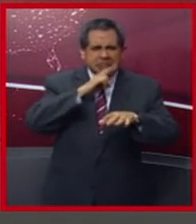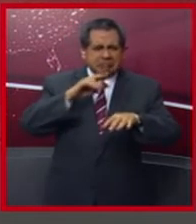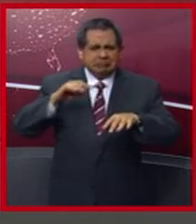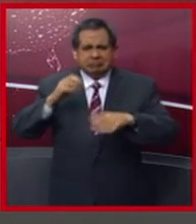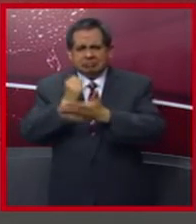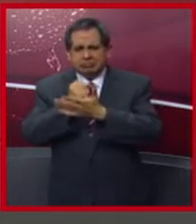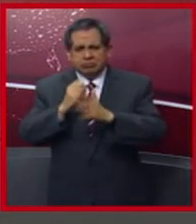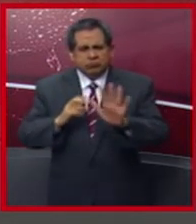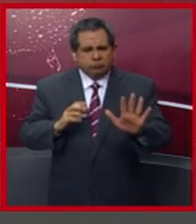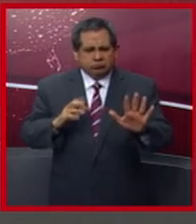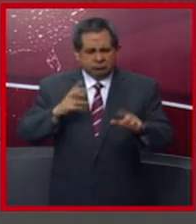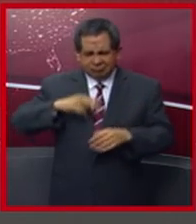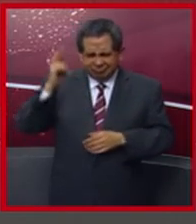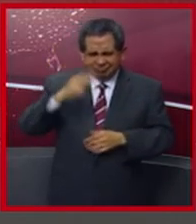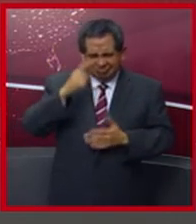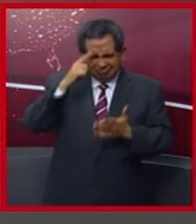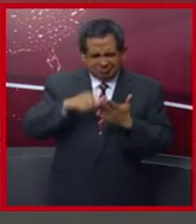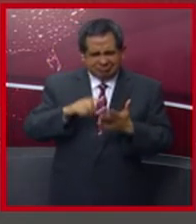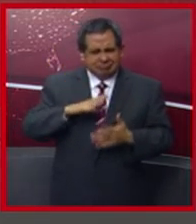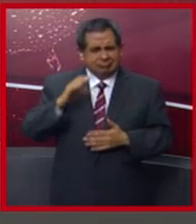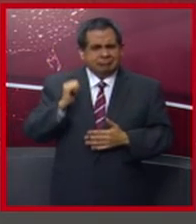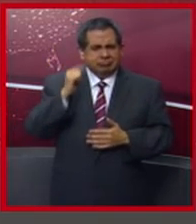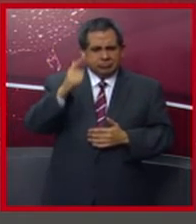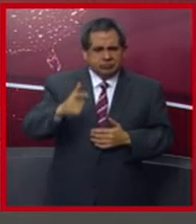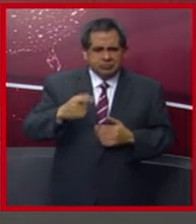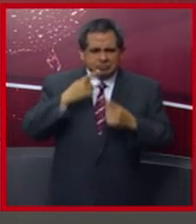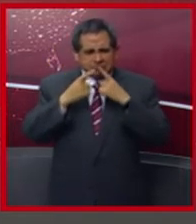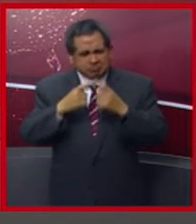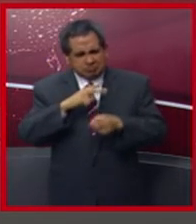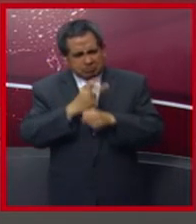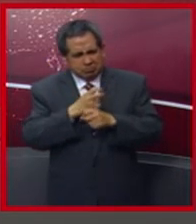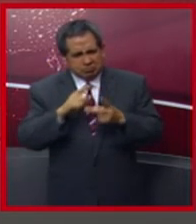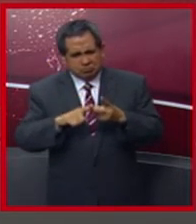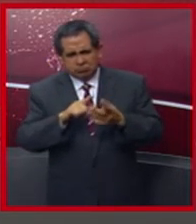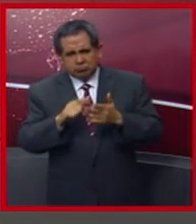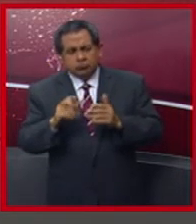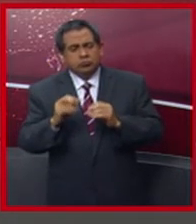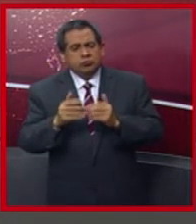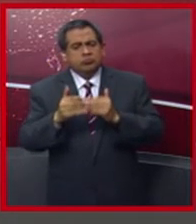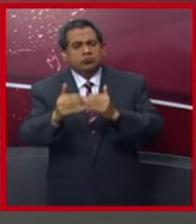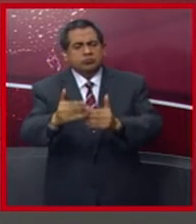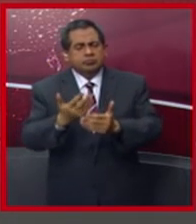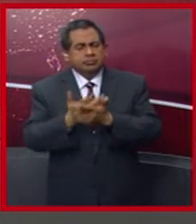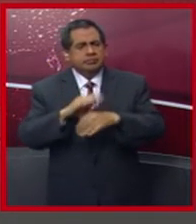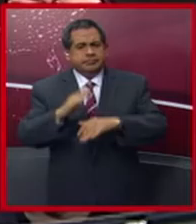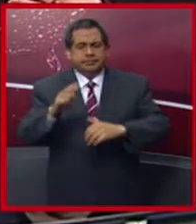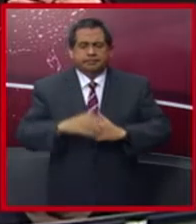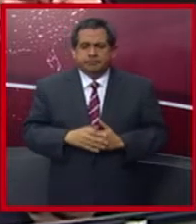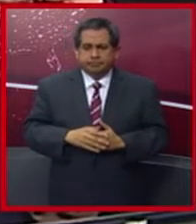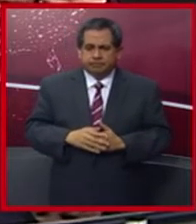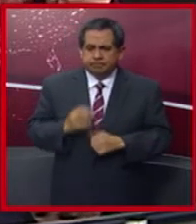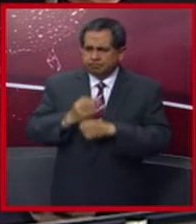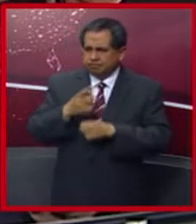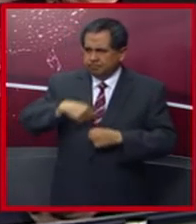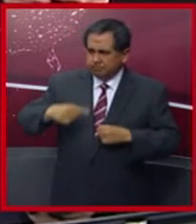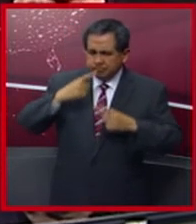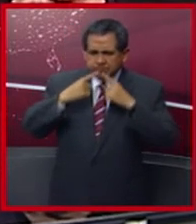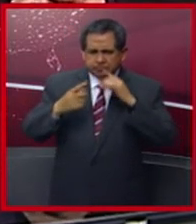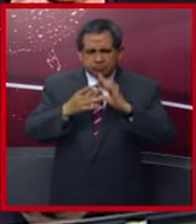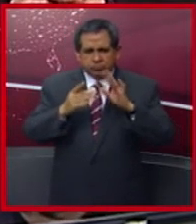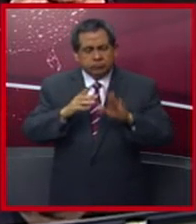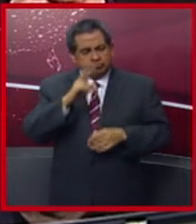diputados aprueben, pero seamos realistas, ¿habrá alguna legislación secundaria en esta legislación o tendremos que esperar un poco más? Es lo que estamos pugnando, inclusive parte